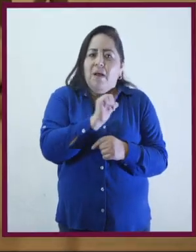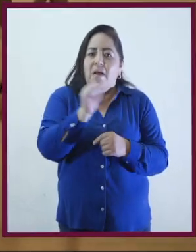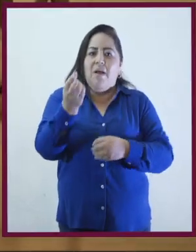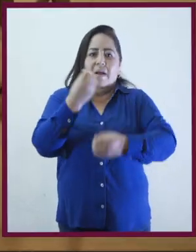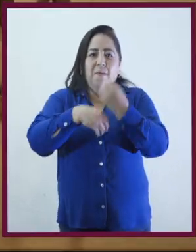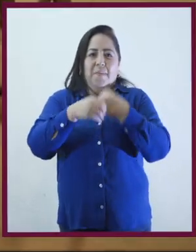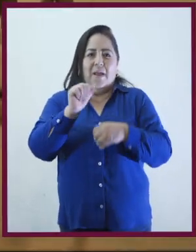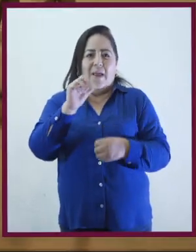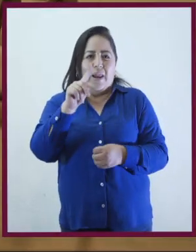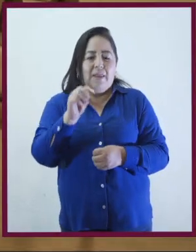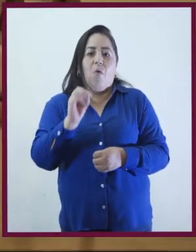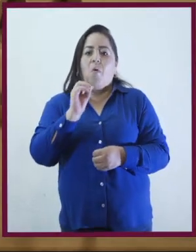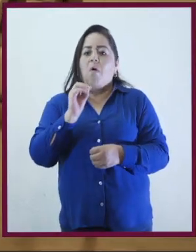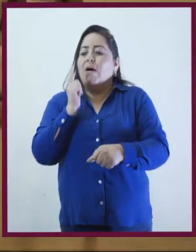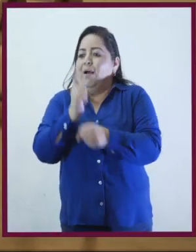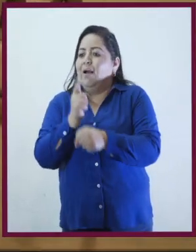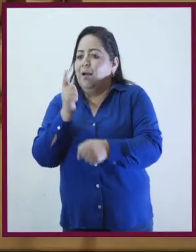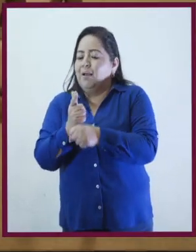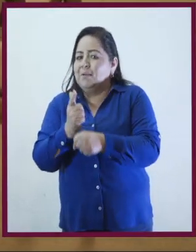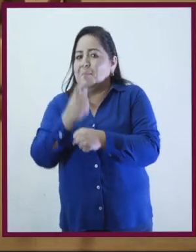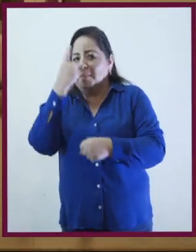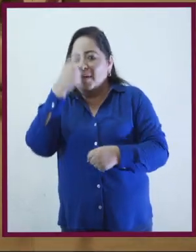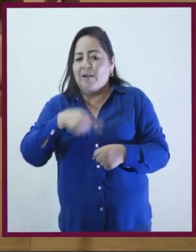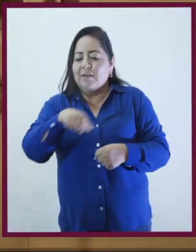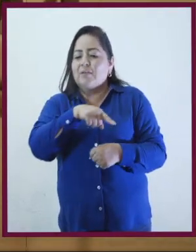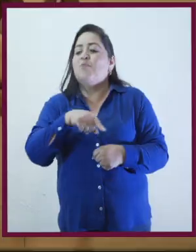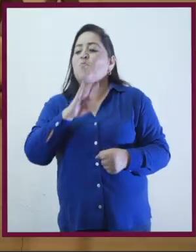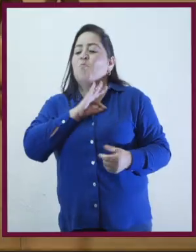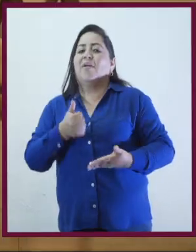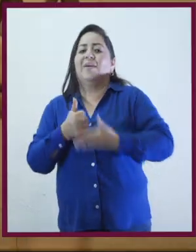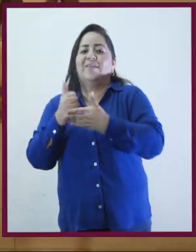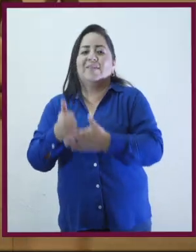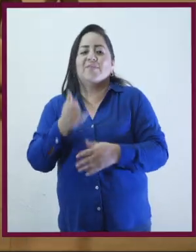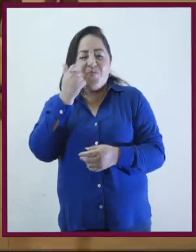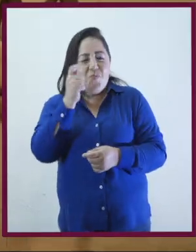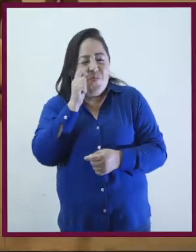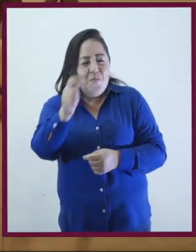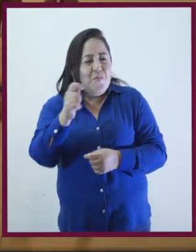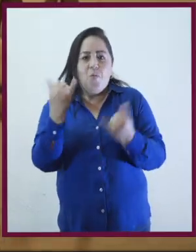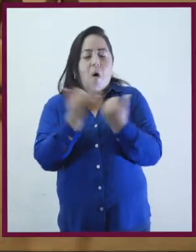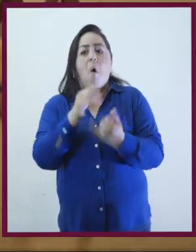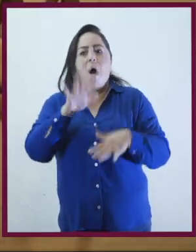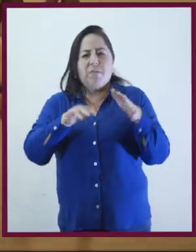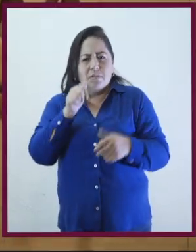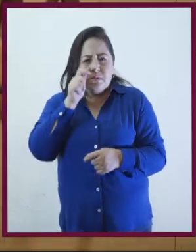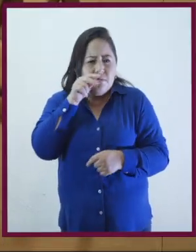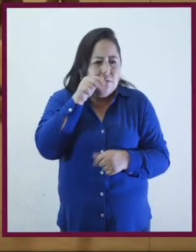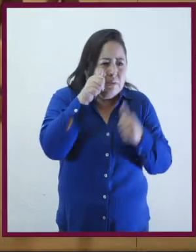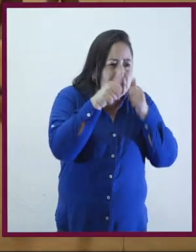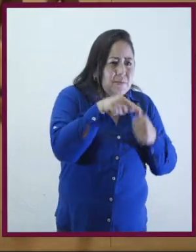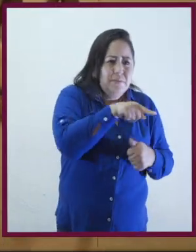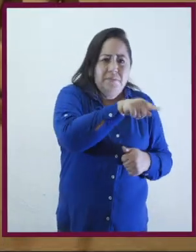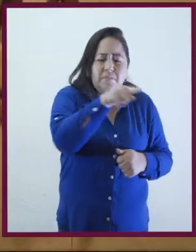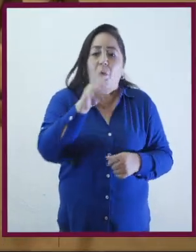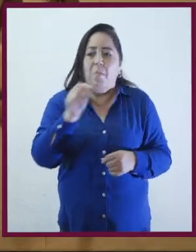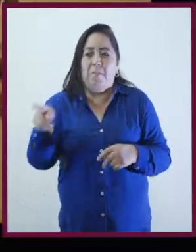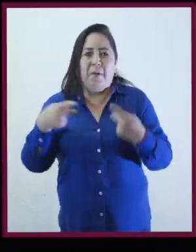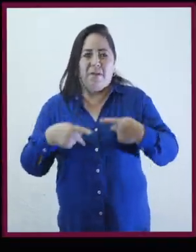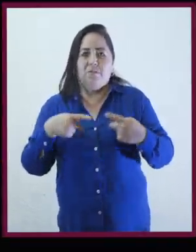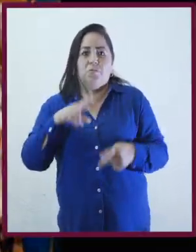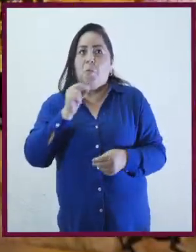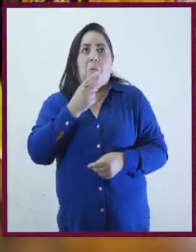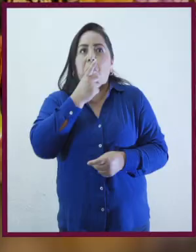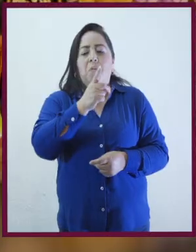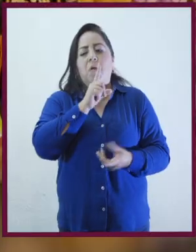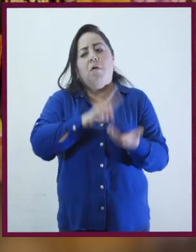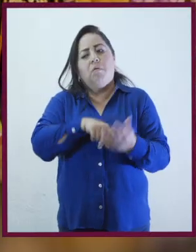de arte, sembrando pistas para que el lector pueda resolver el misterio o poniendo atención a todo lo que el paciente no